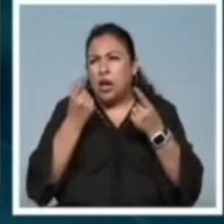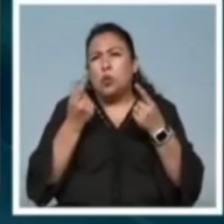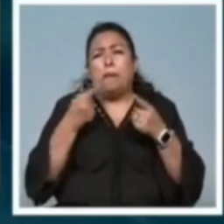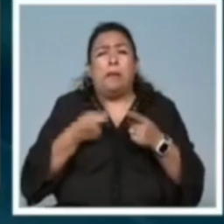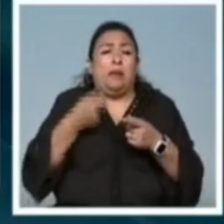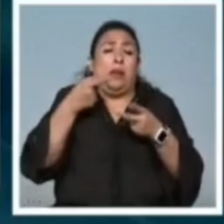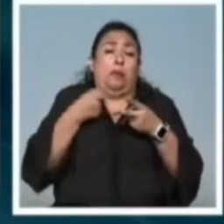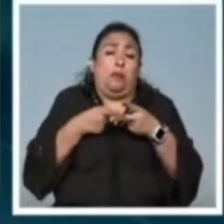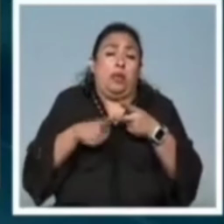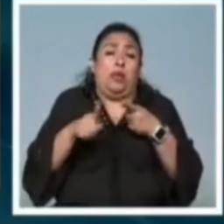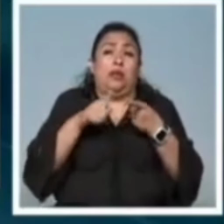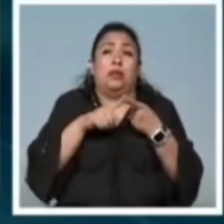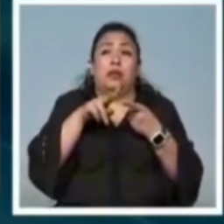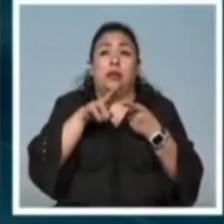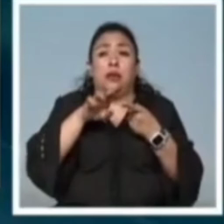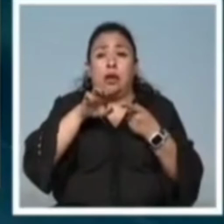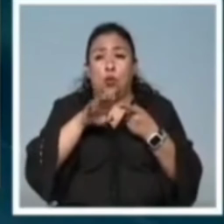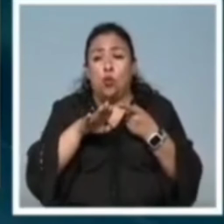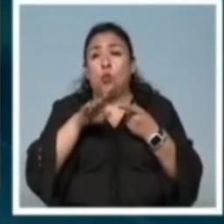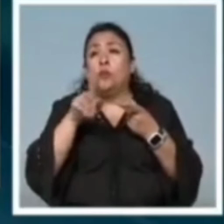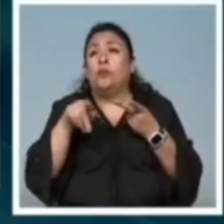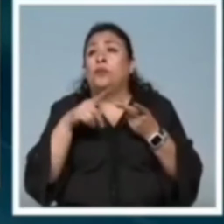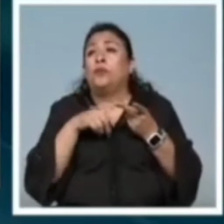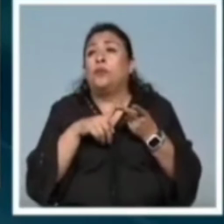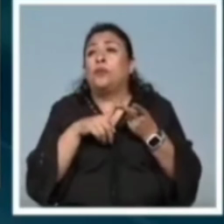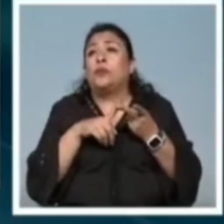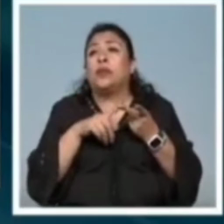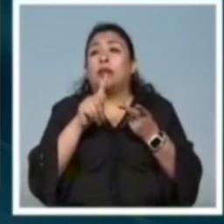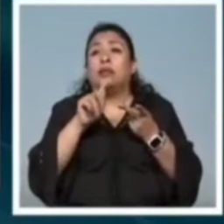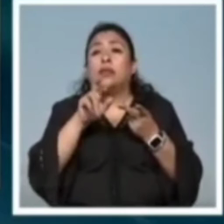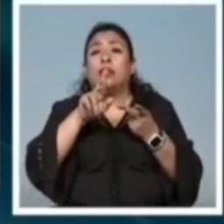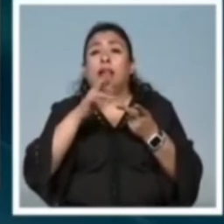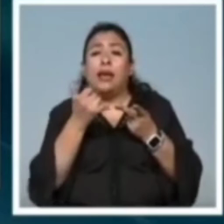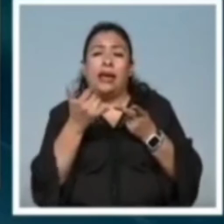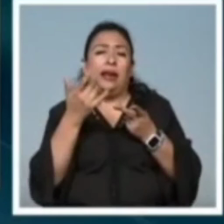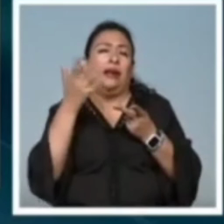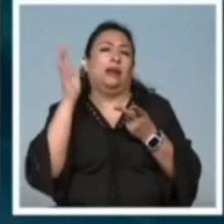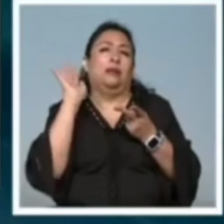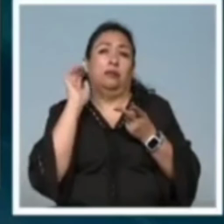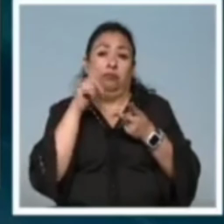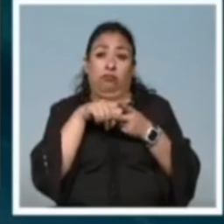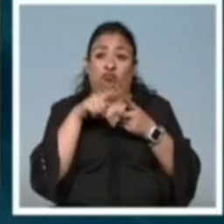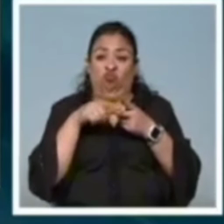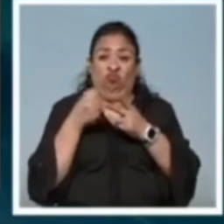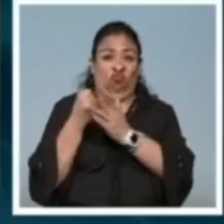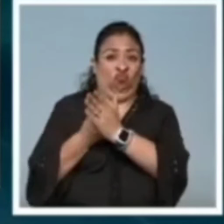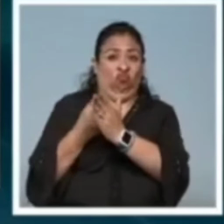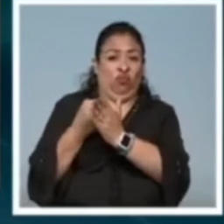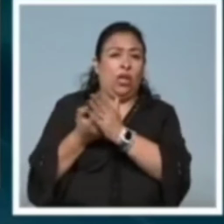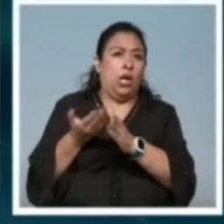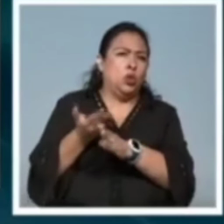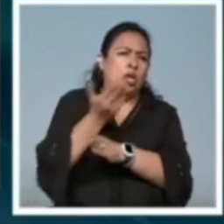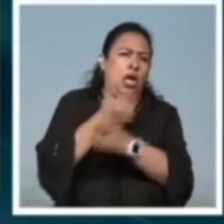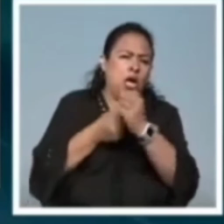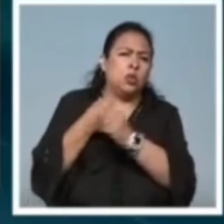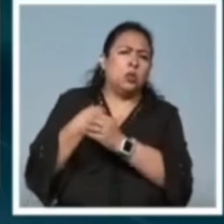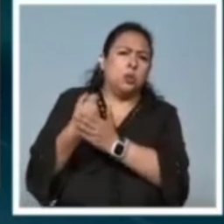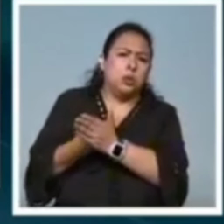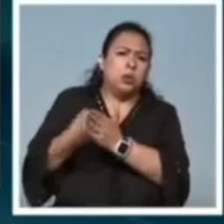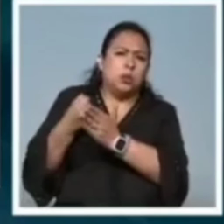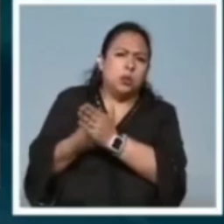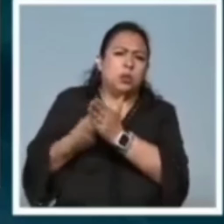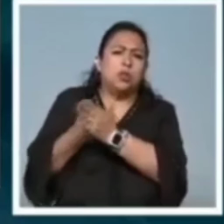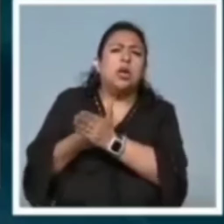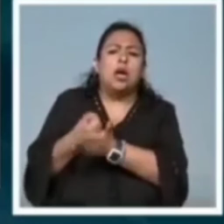pioneros como Naum Bessenil, como Terry Holliday, que fueron activistas en su momento a través